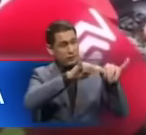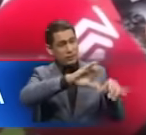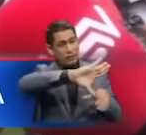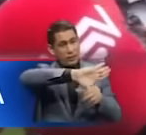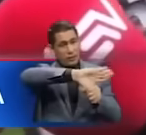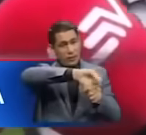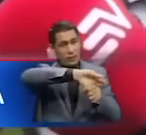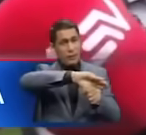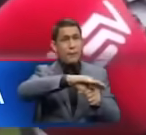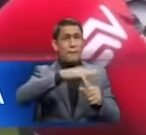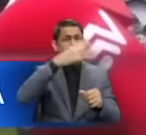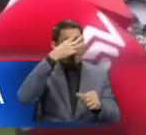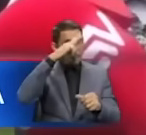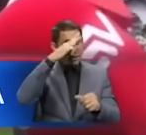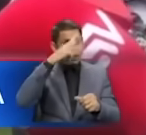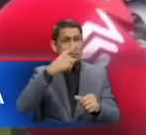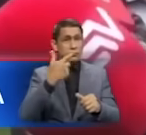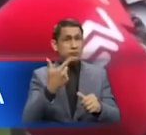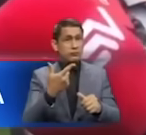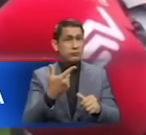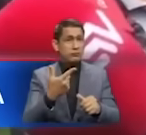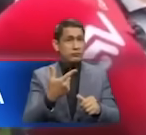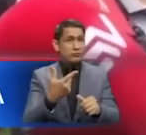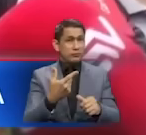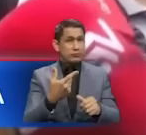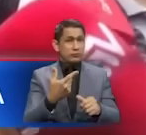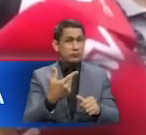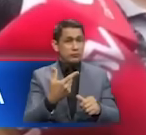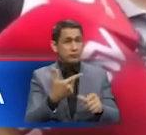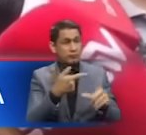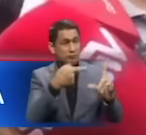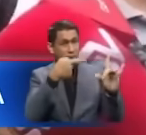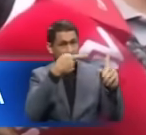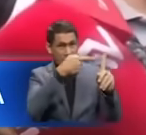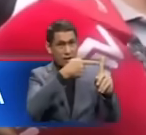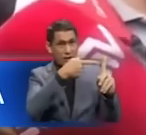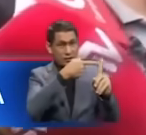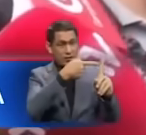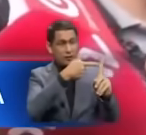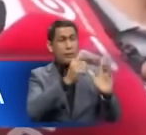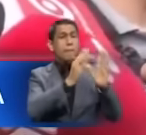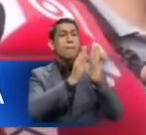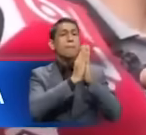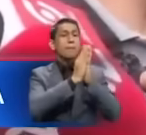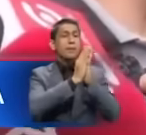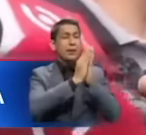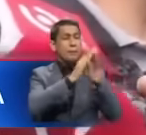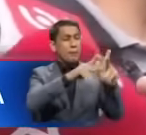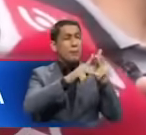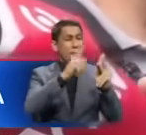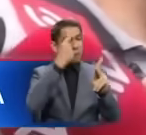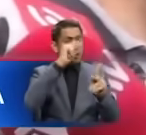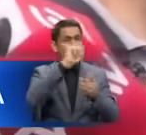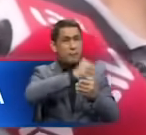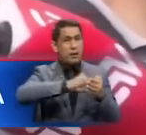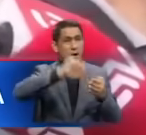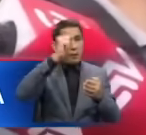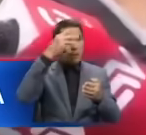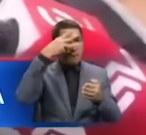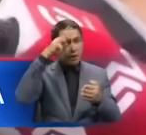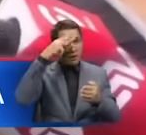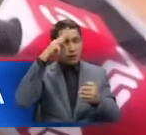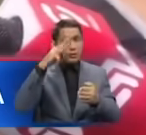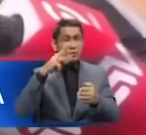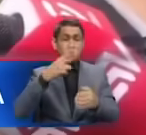en el aspecto jurídico es de solicitante de un asilo. Nosotros somos respetuosos de los procesos